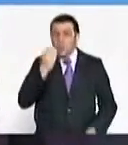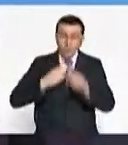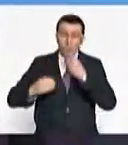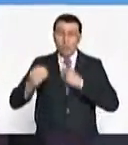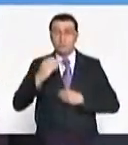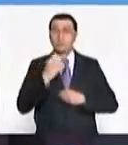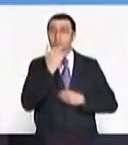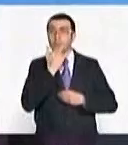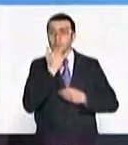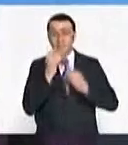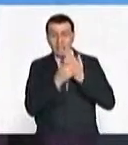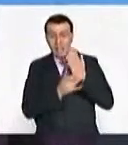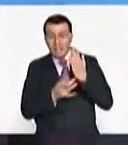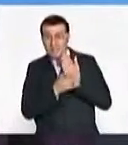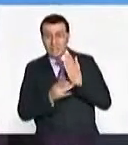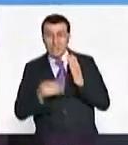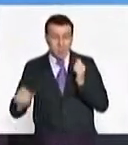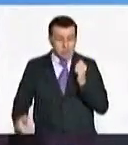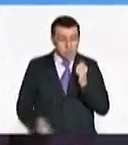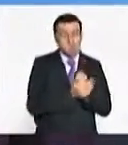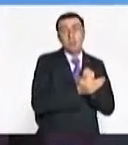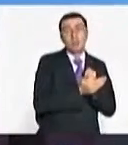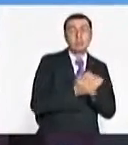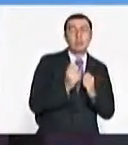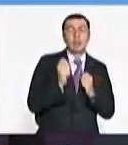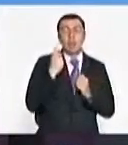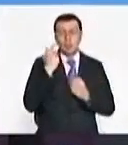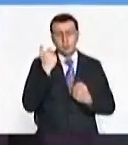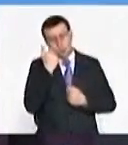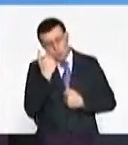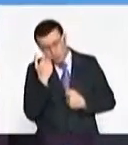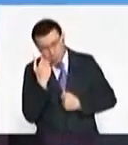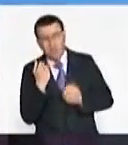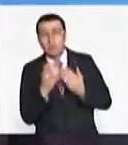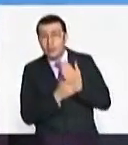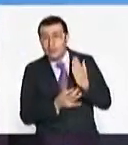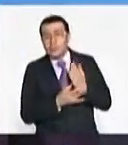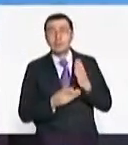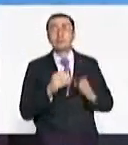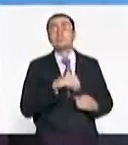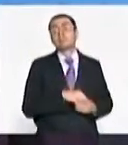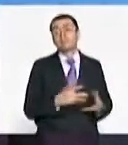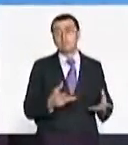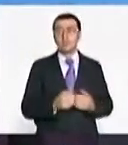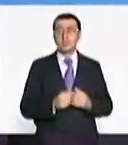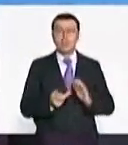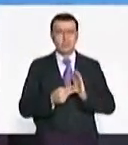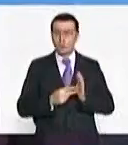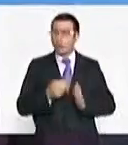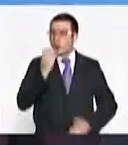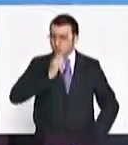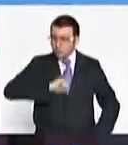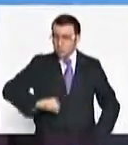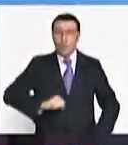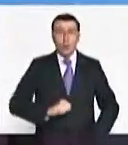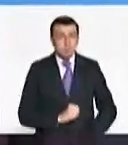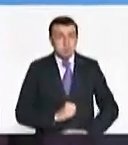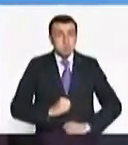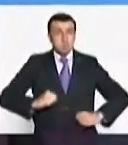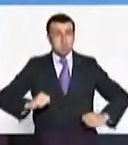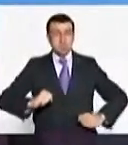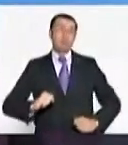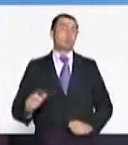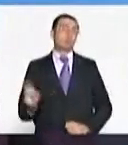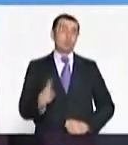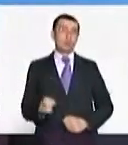pegan en la grasa y después pueden producirme también algún grado de intoxicación. Entonces, no es verdad que las vitaminas los engorden, sí son necesarias y no es necesario